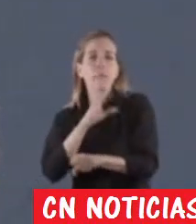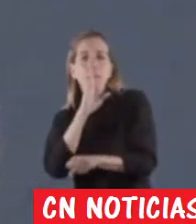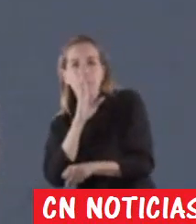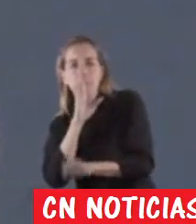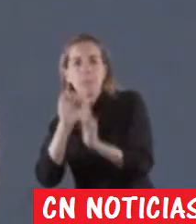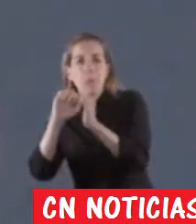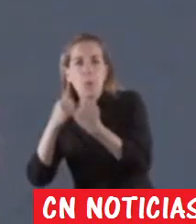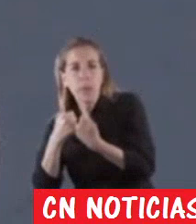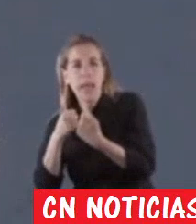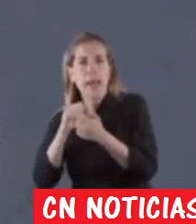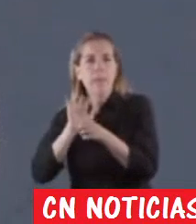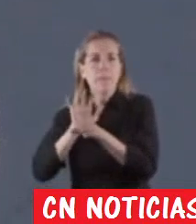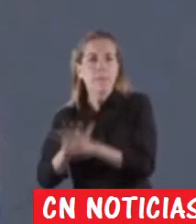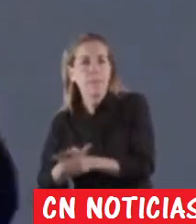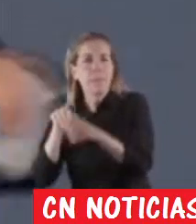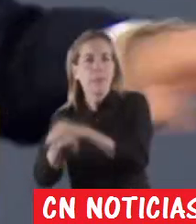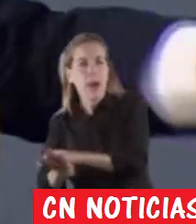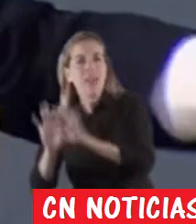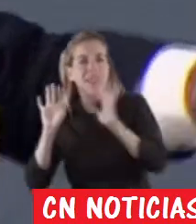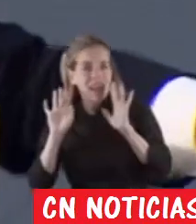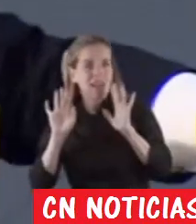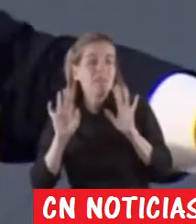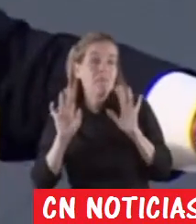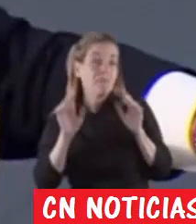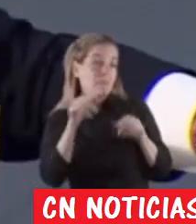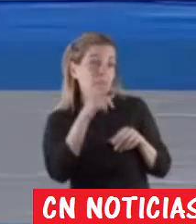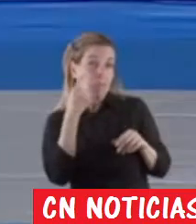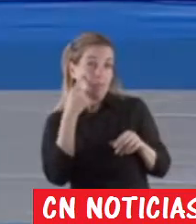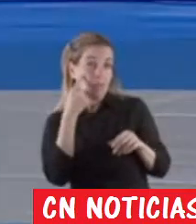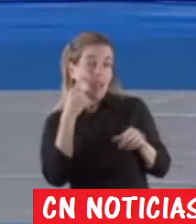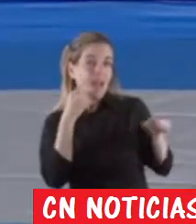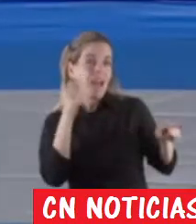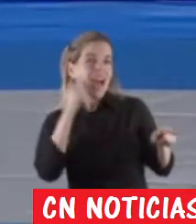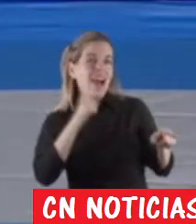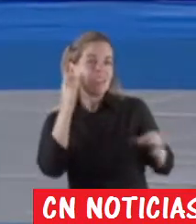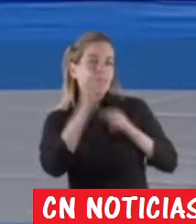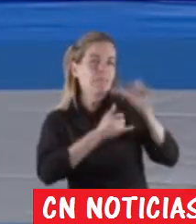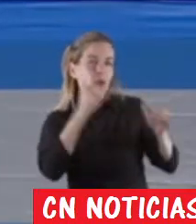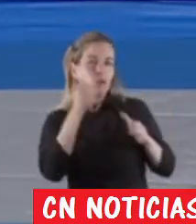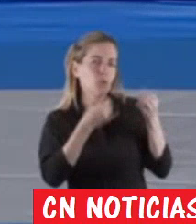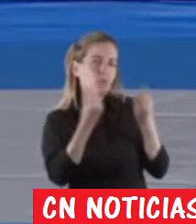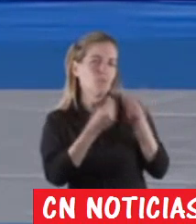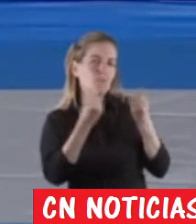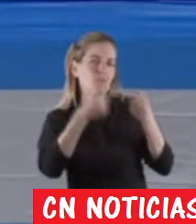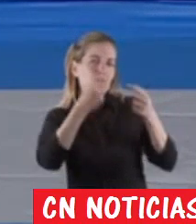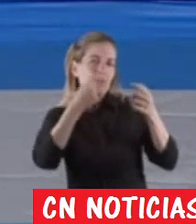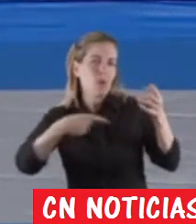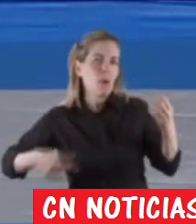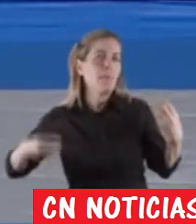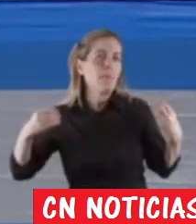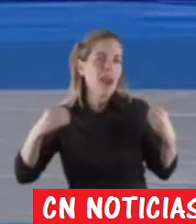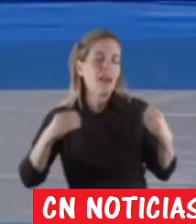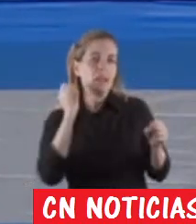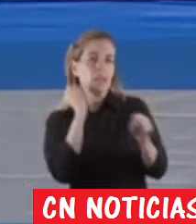ocupan de silenciarlas. Fíjense ustedes cuántas cosas contó Axel que se están haciendo para trabajar en